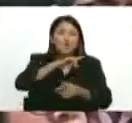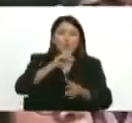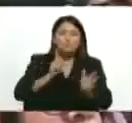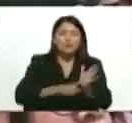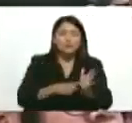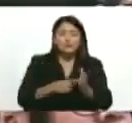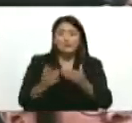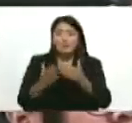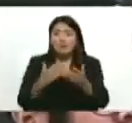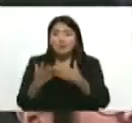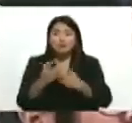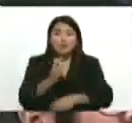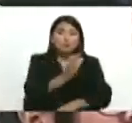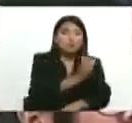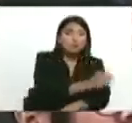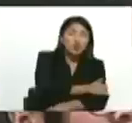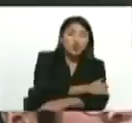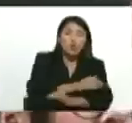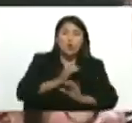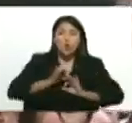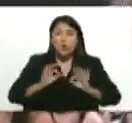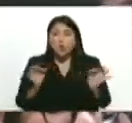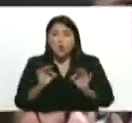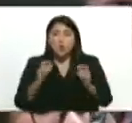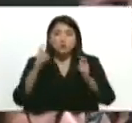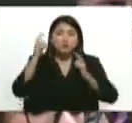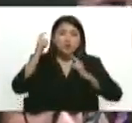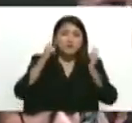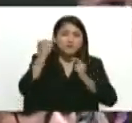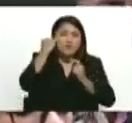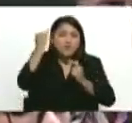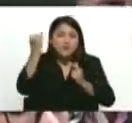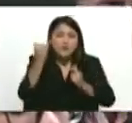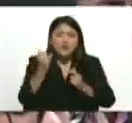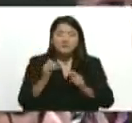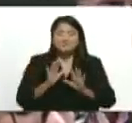militancia partidista o su ideología y de su creencia.